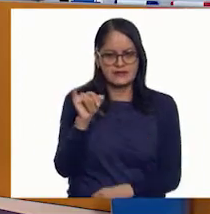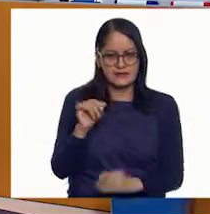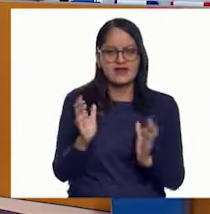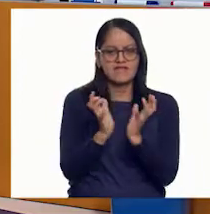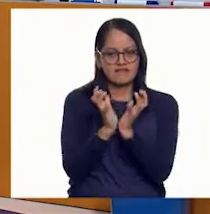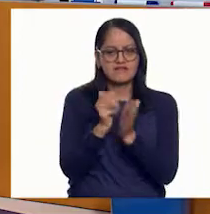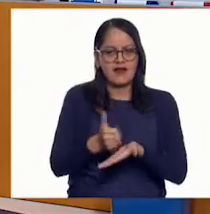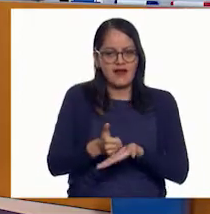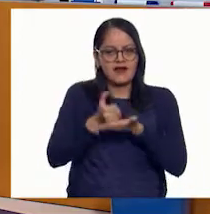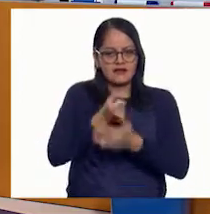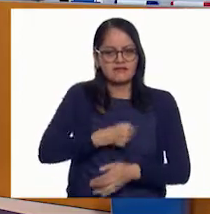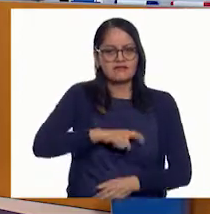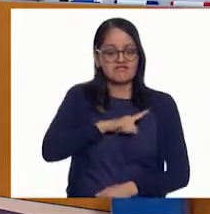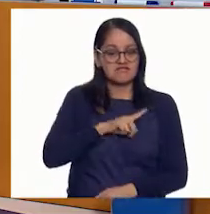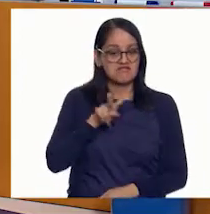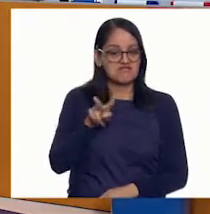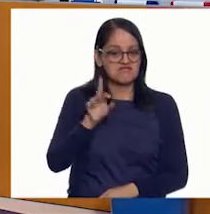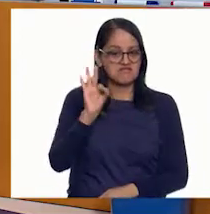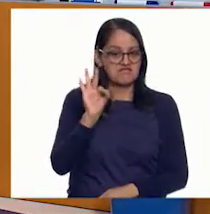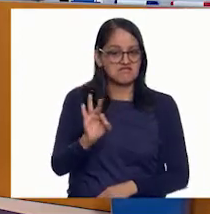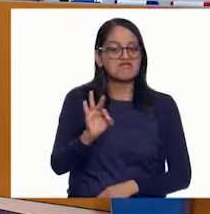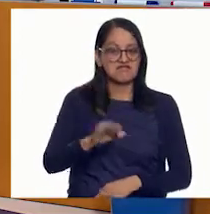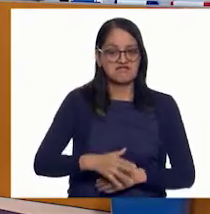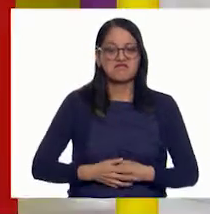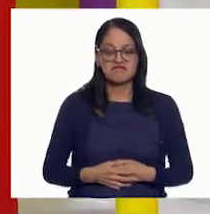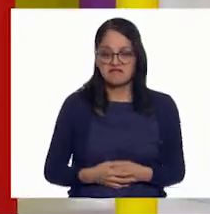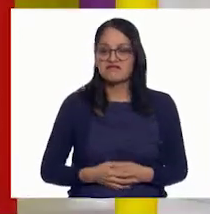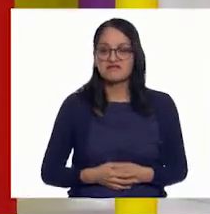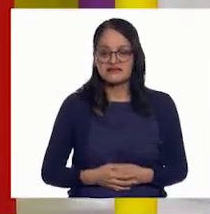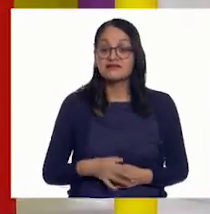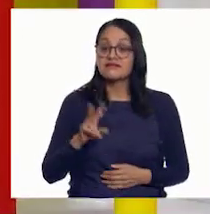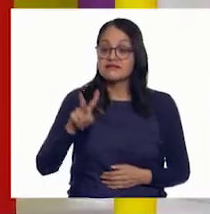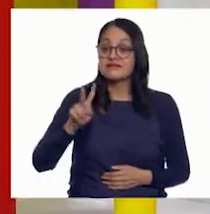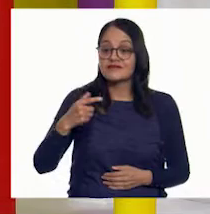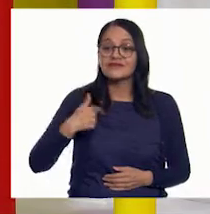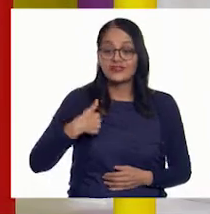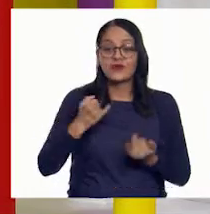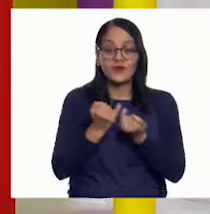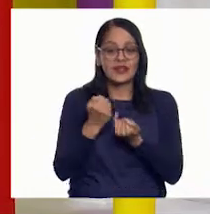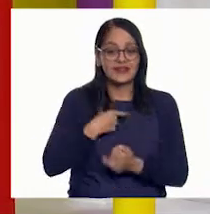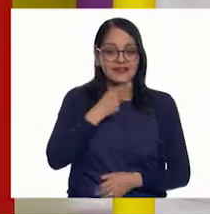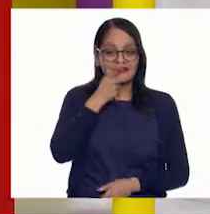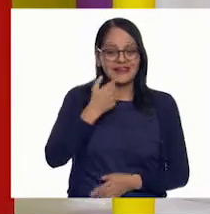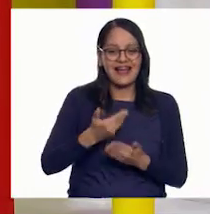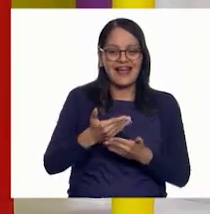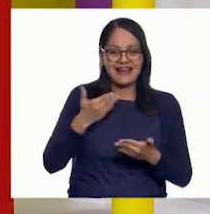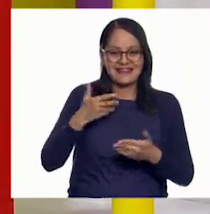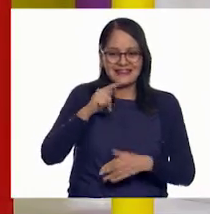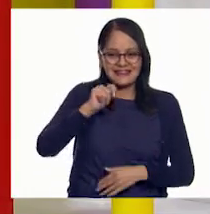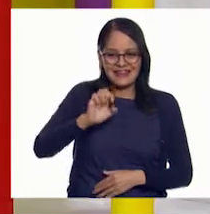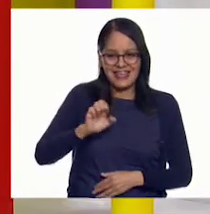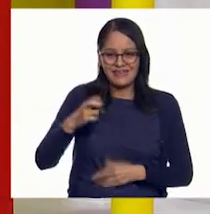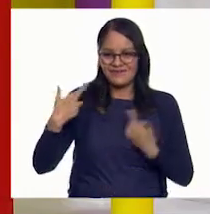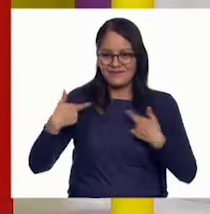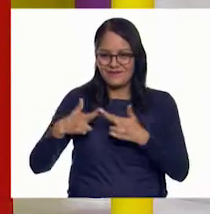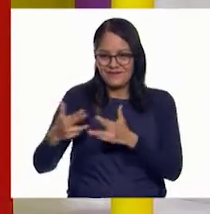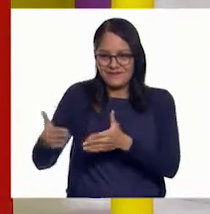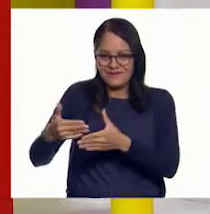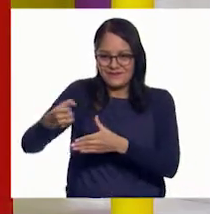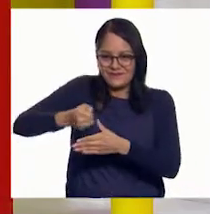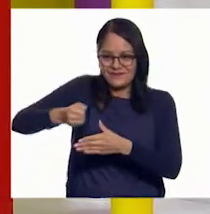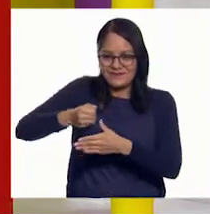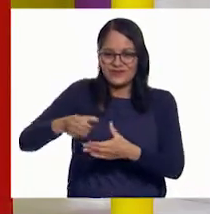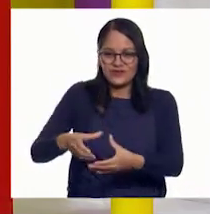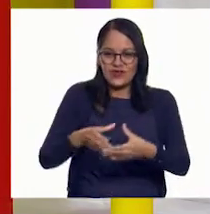valor nutricional notablemente. Notablemente, yo se los puedo decir después de que me tomé el tecito que me hizo la maestra Lucerito para la